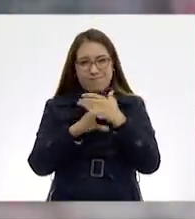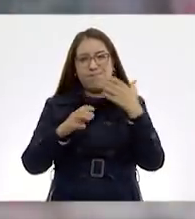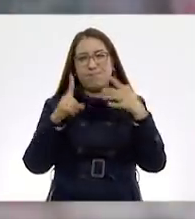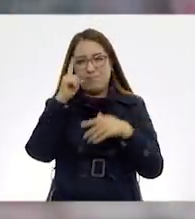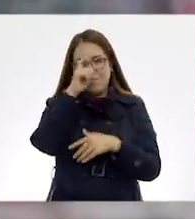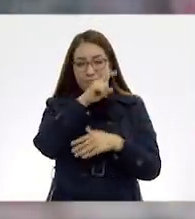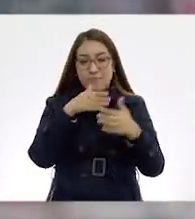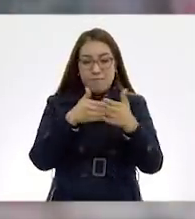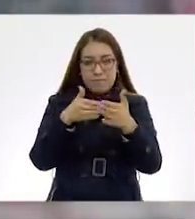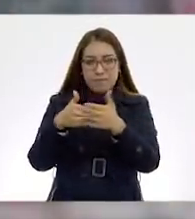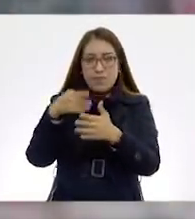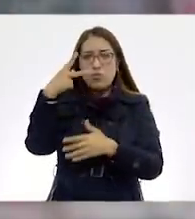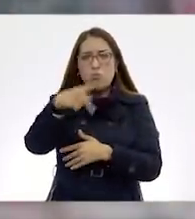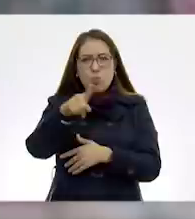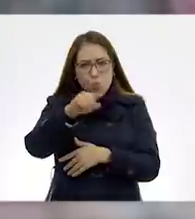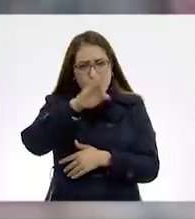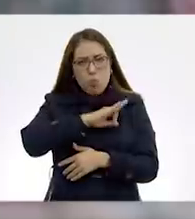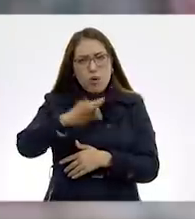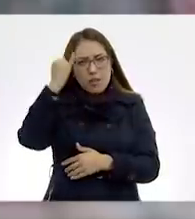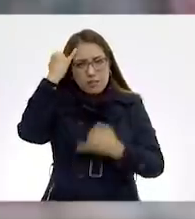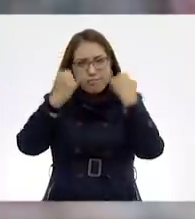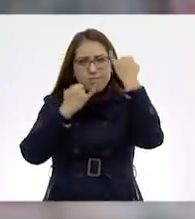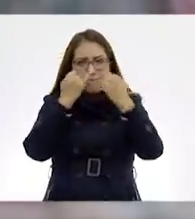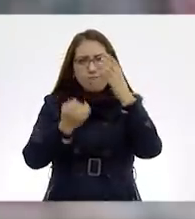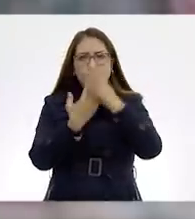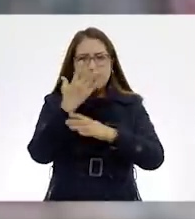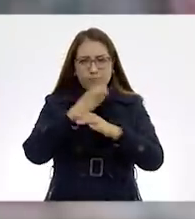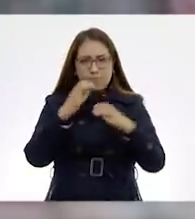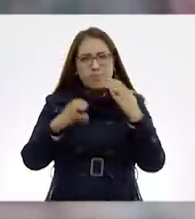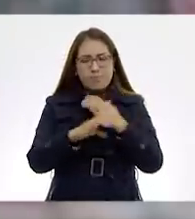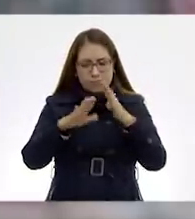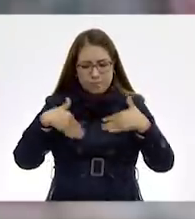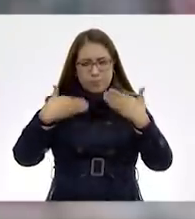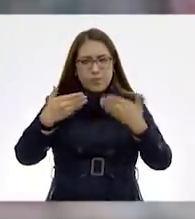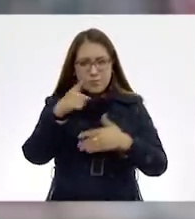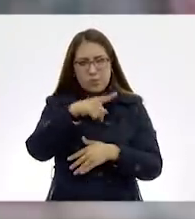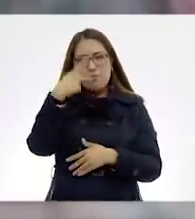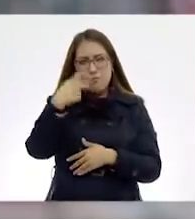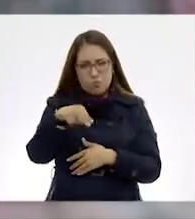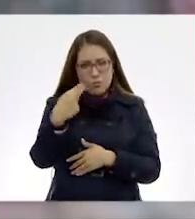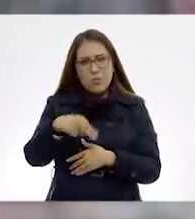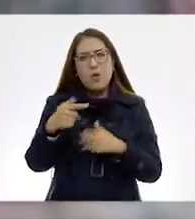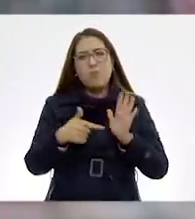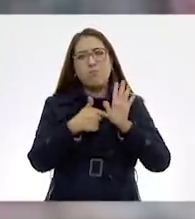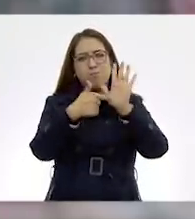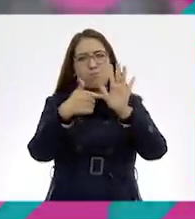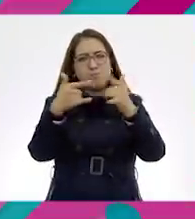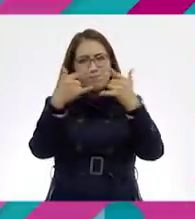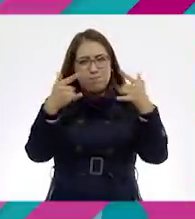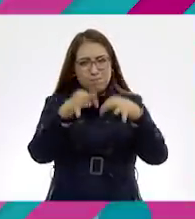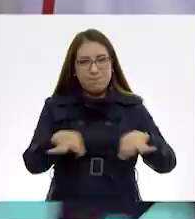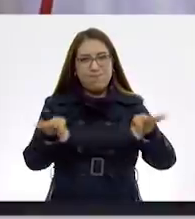sueños, innovar y crear esperanzas, y sobre todo, dejar tu nombre marcado en la historia.